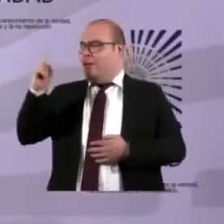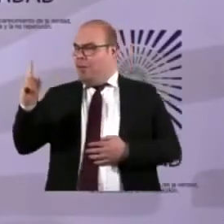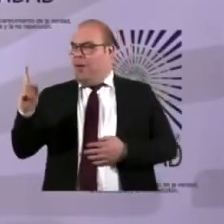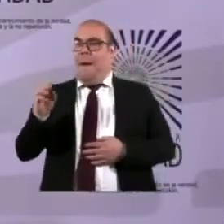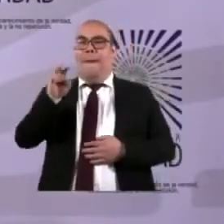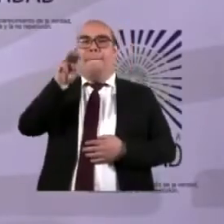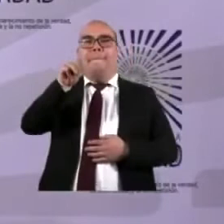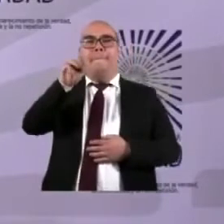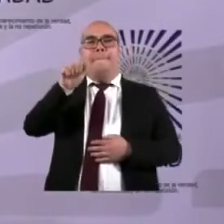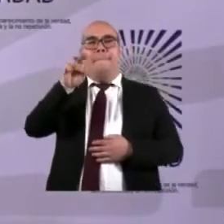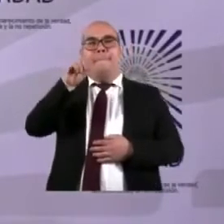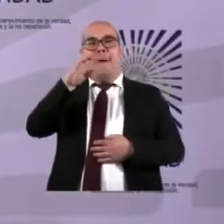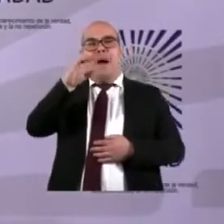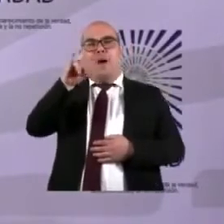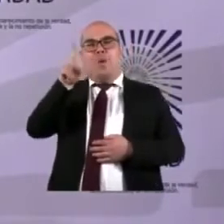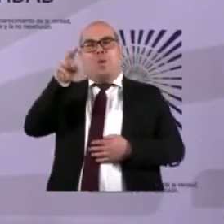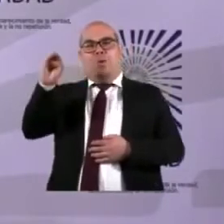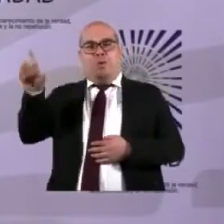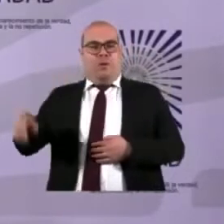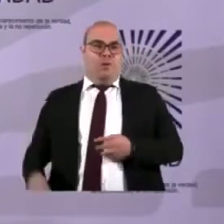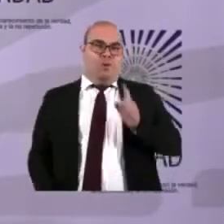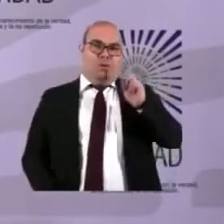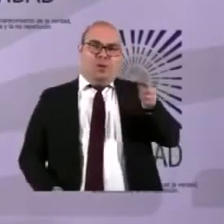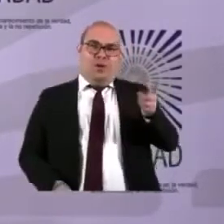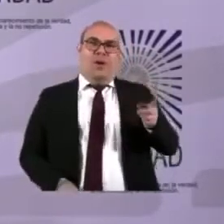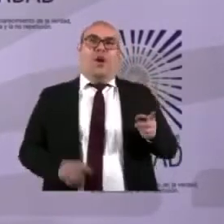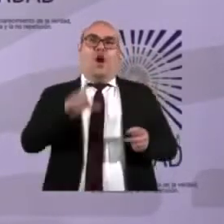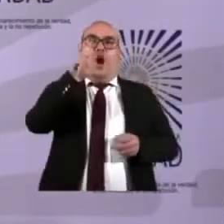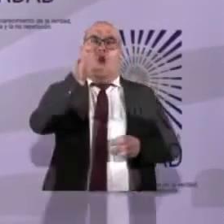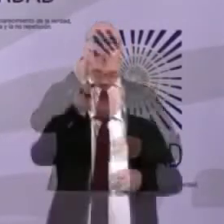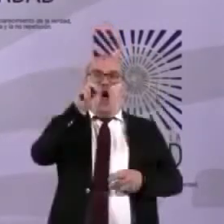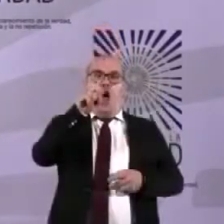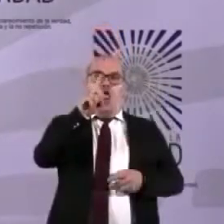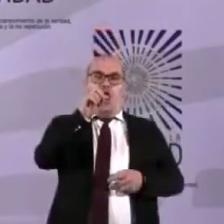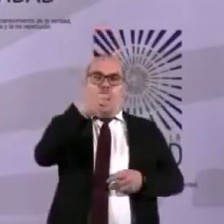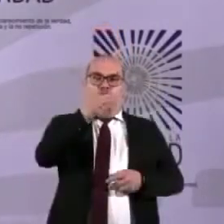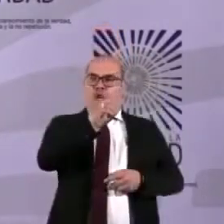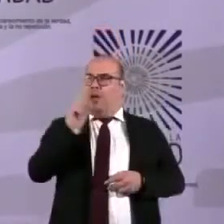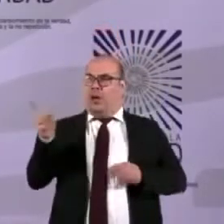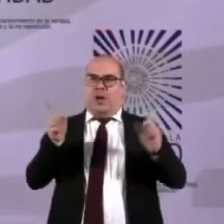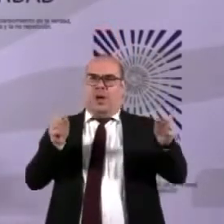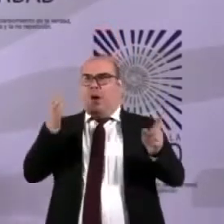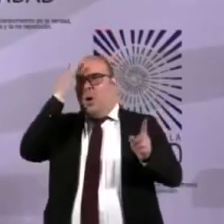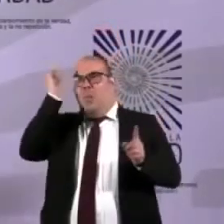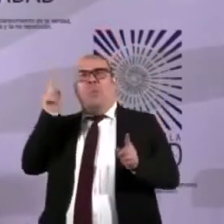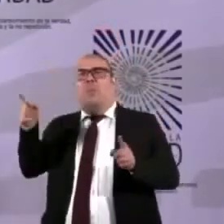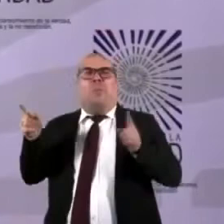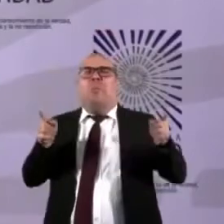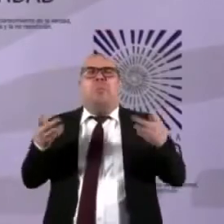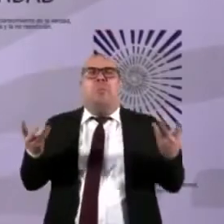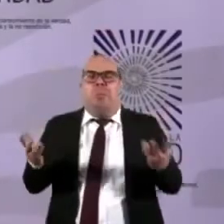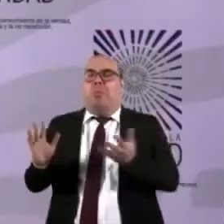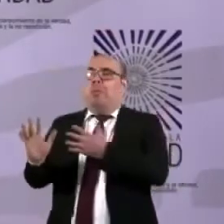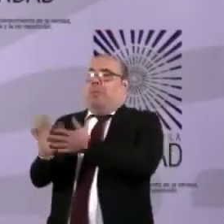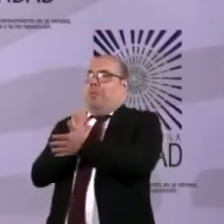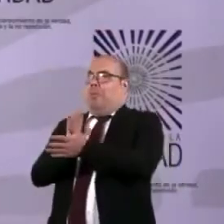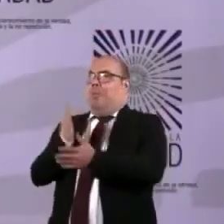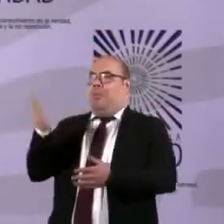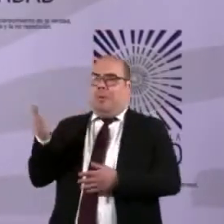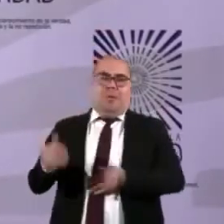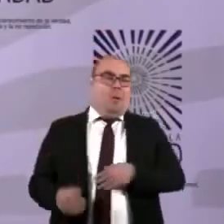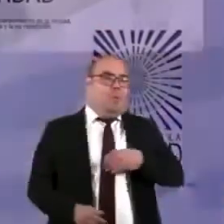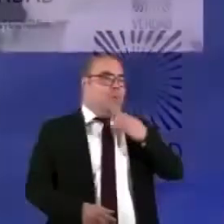Llevaron a tomar la decisión radical de las armas y ser parte de la guerra. Le voy a dar en primera instancia la palabra al señor Rodrigo